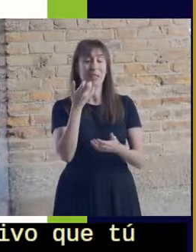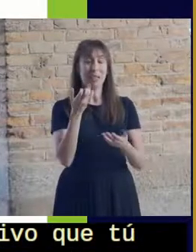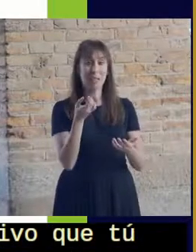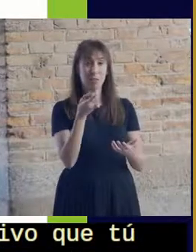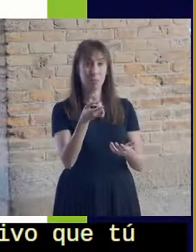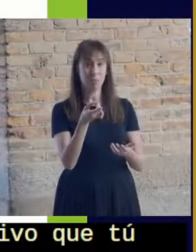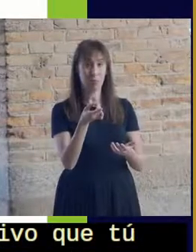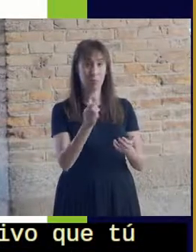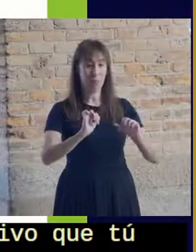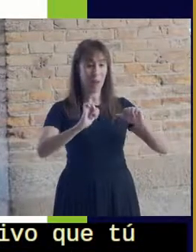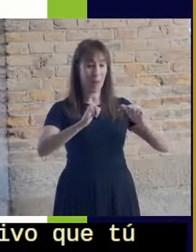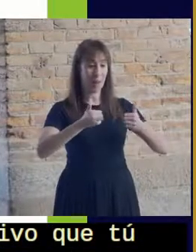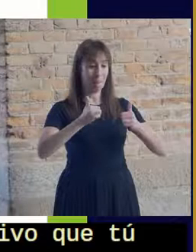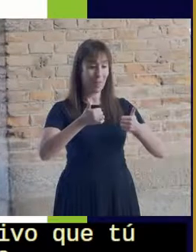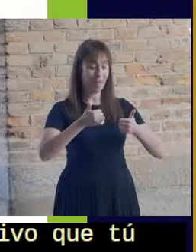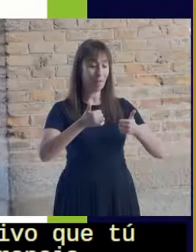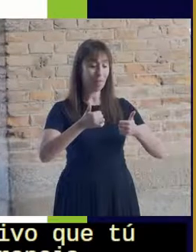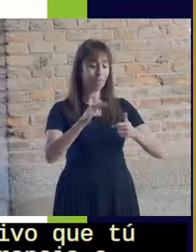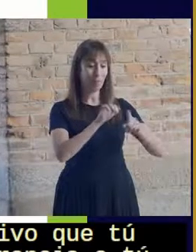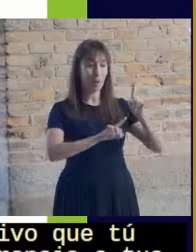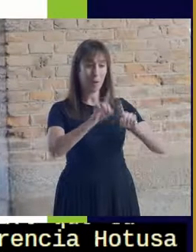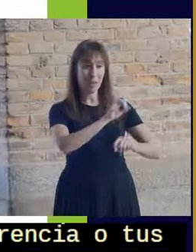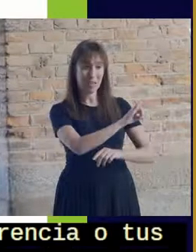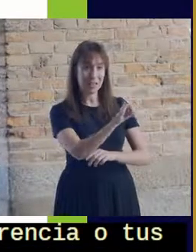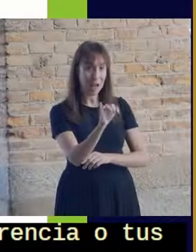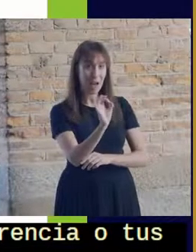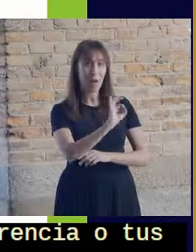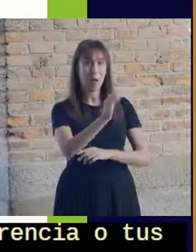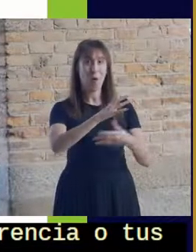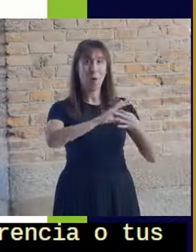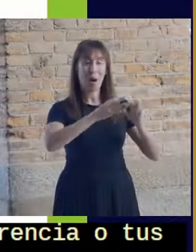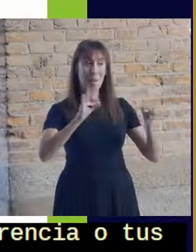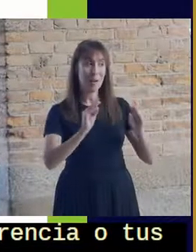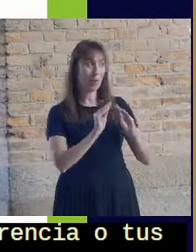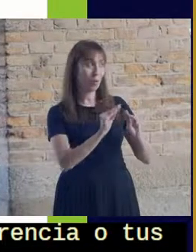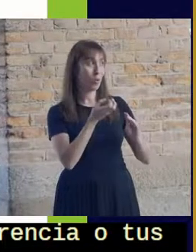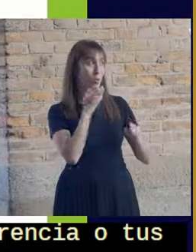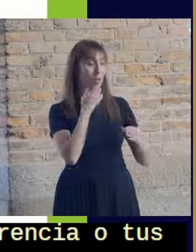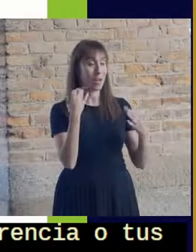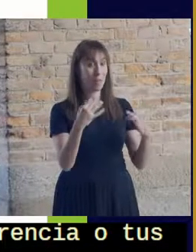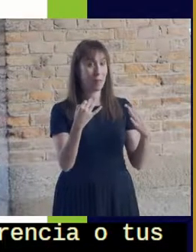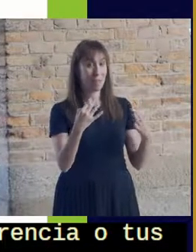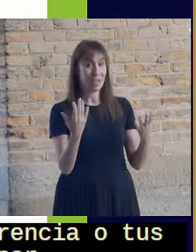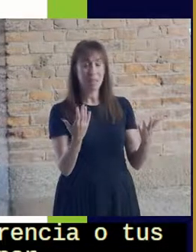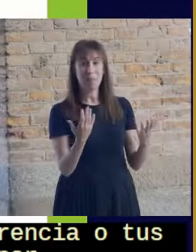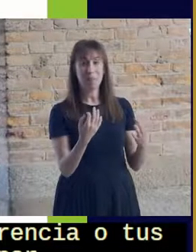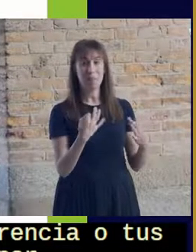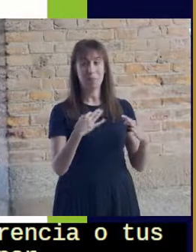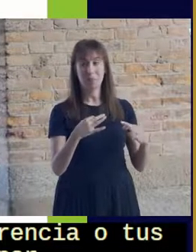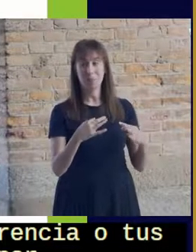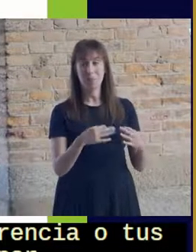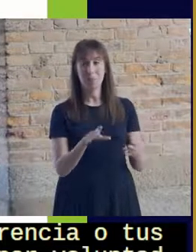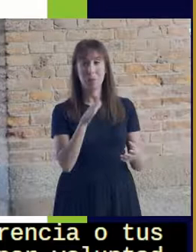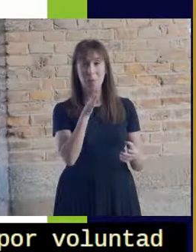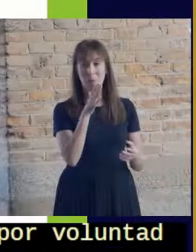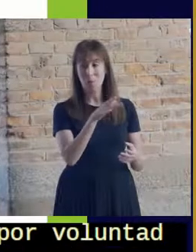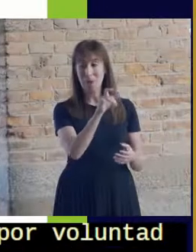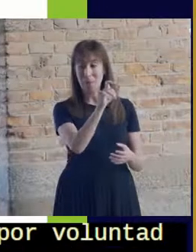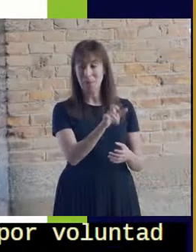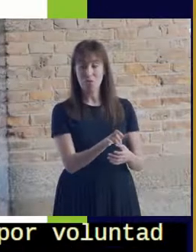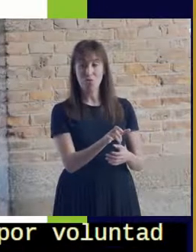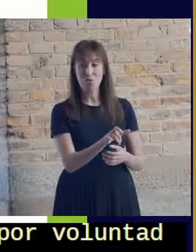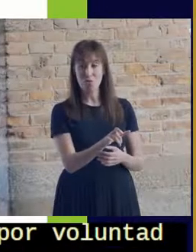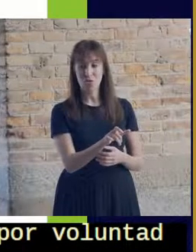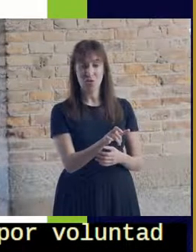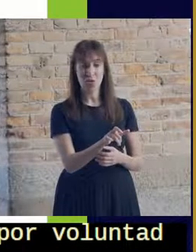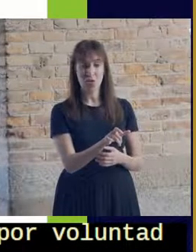Vas empezando a tener carencia o tus amigos que por Norma general porque una persona por por voluntad propia